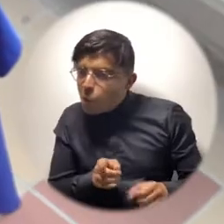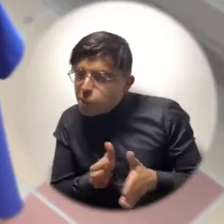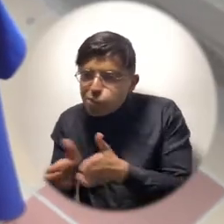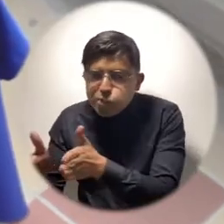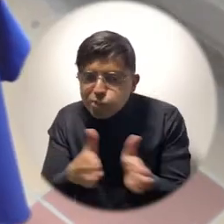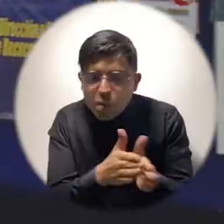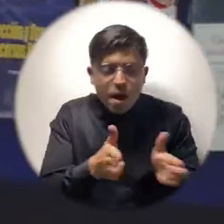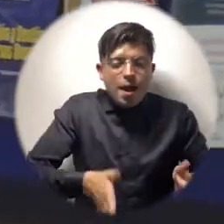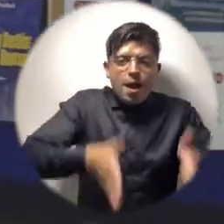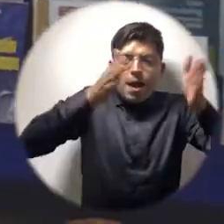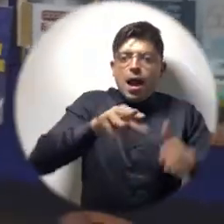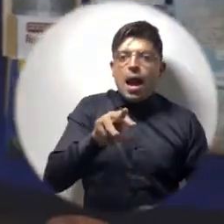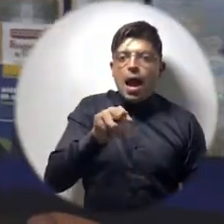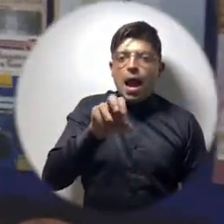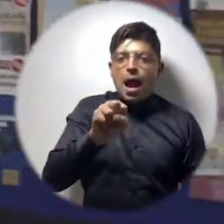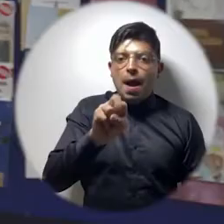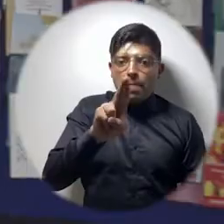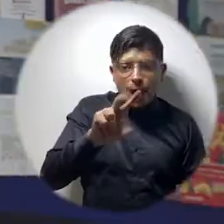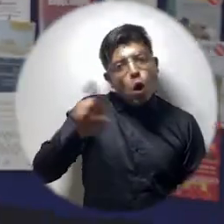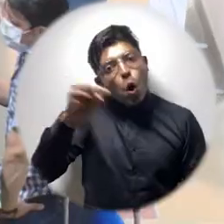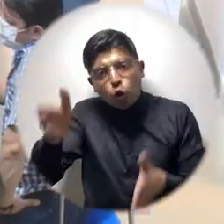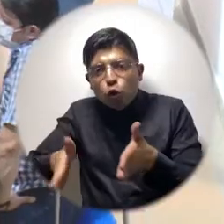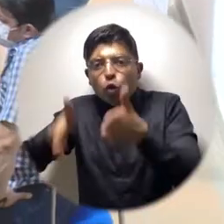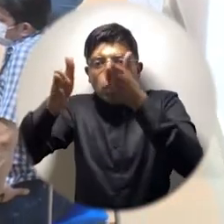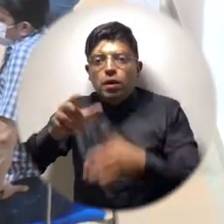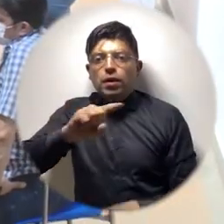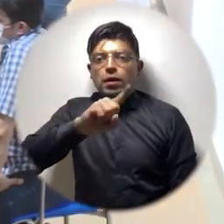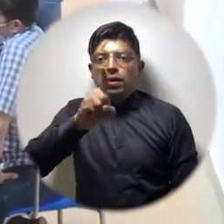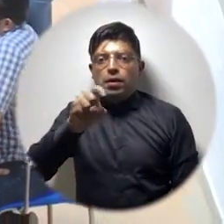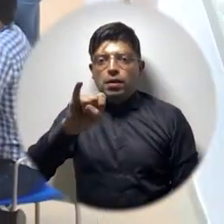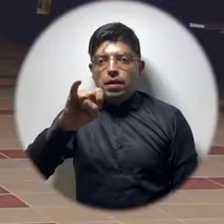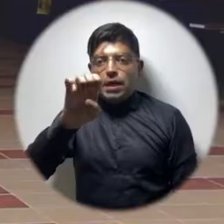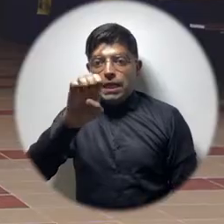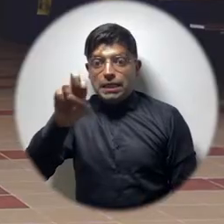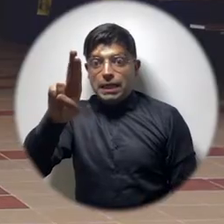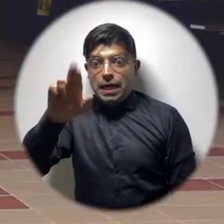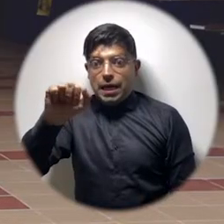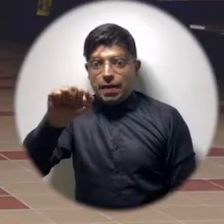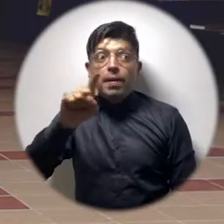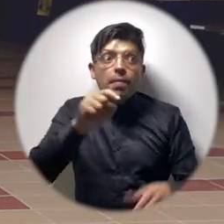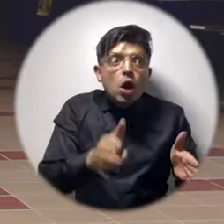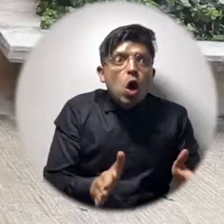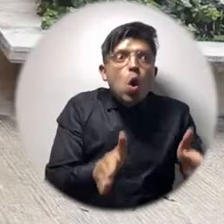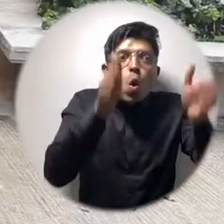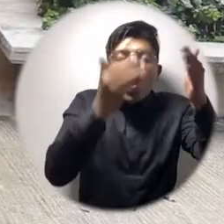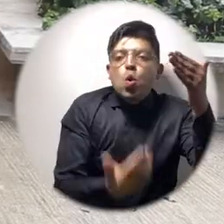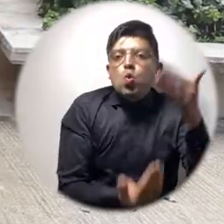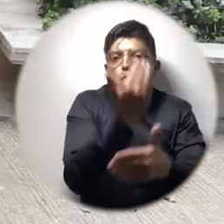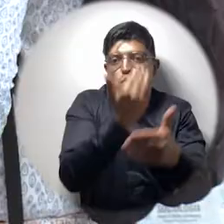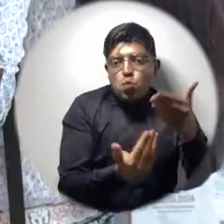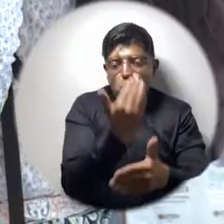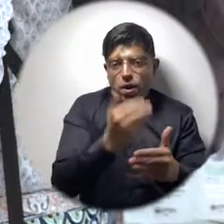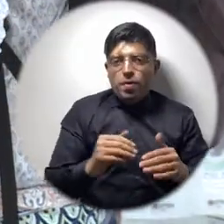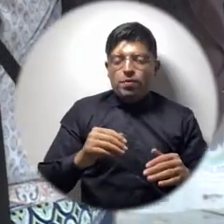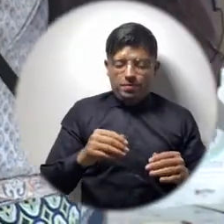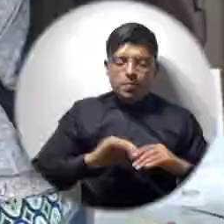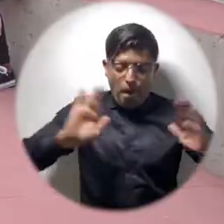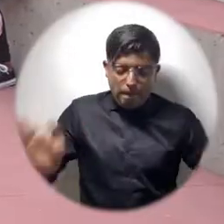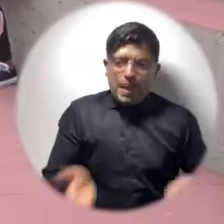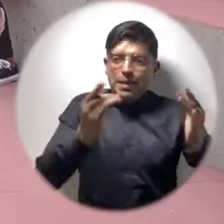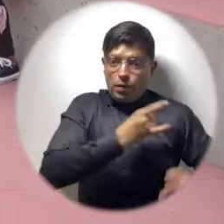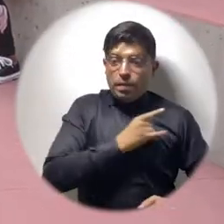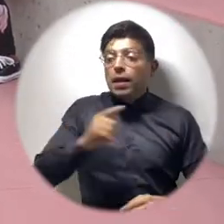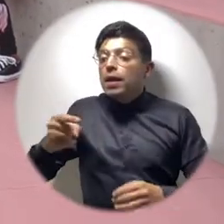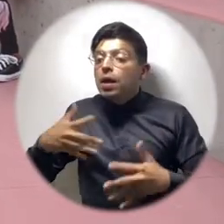Desde muy temprano en los corredores de los edificios Mar Caribe y Sierra Nevada, así como en el nuevo edificio de Bienestar Universitario y el Teatrino de